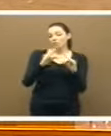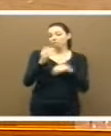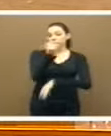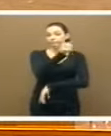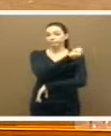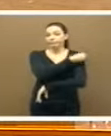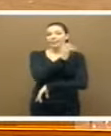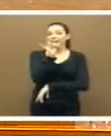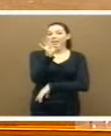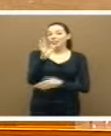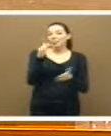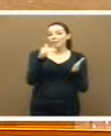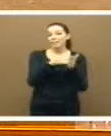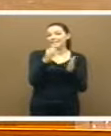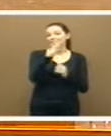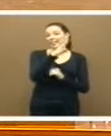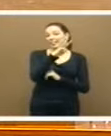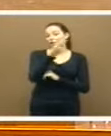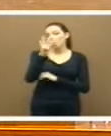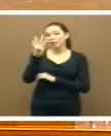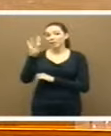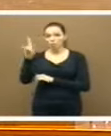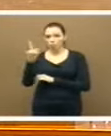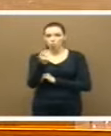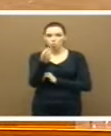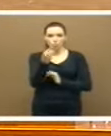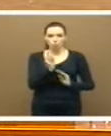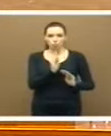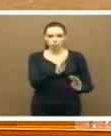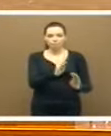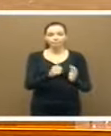entrada el 15.341.